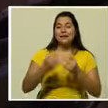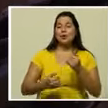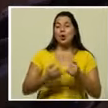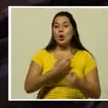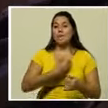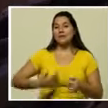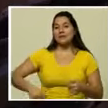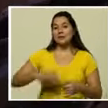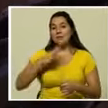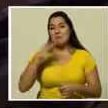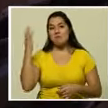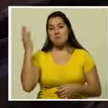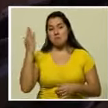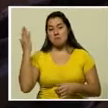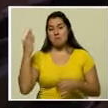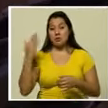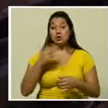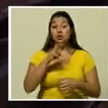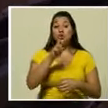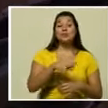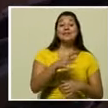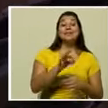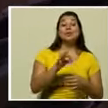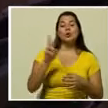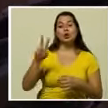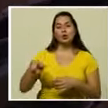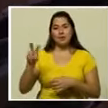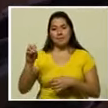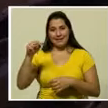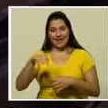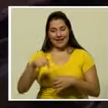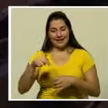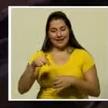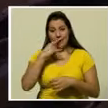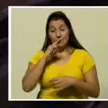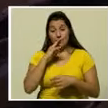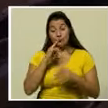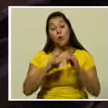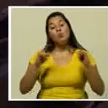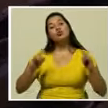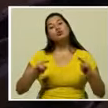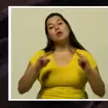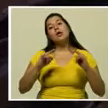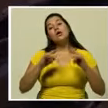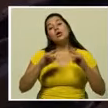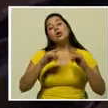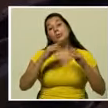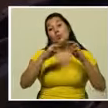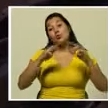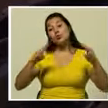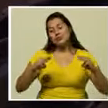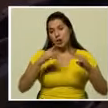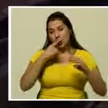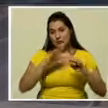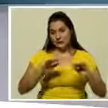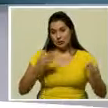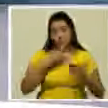presidencial 2019-2020 acá en el Auditorio Nacional. Compañeros, en la información que tengo, vuelvo con ustedes al estudio. Buenas